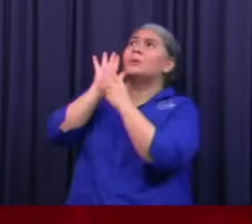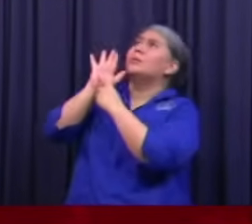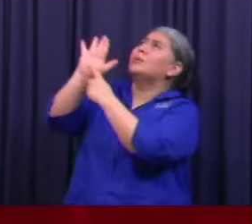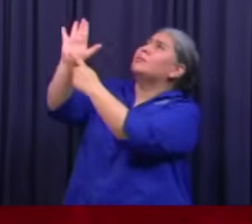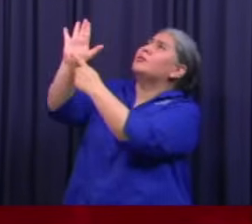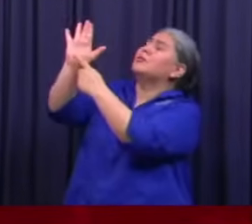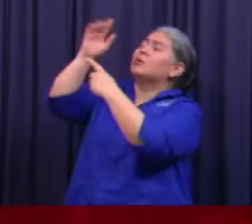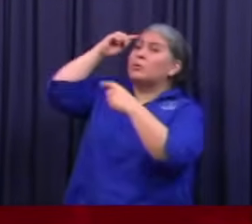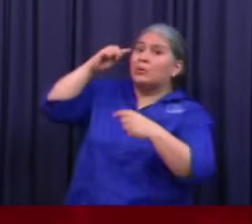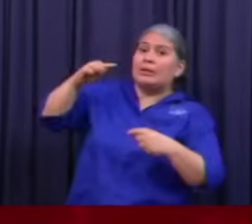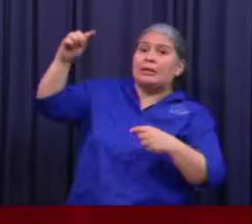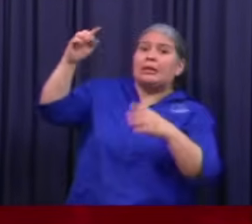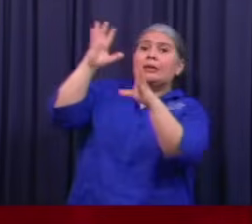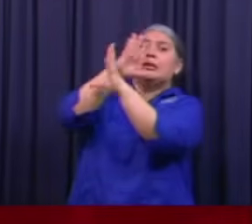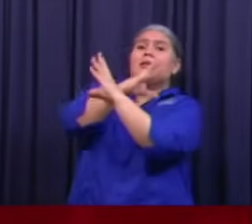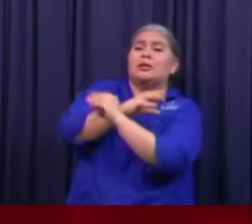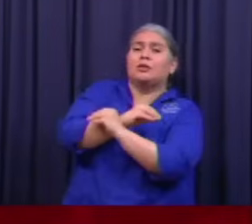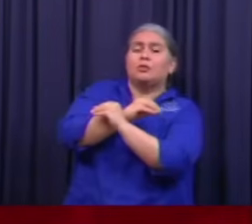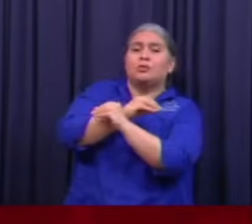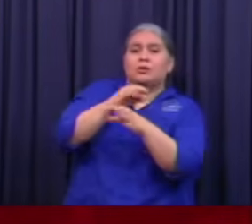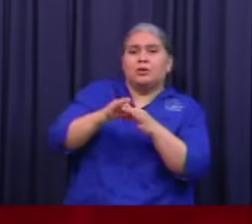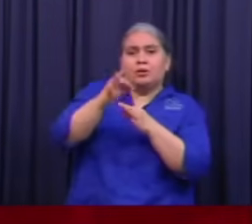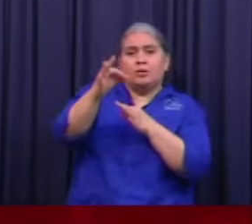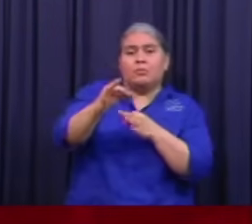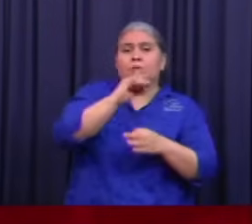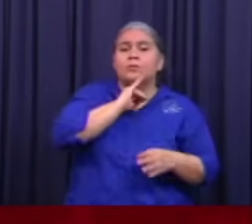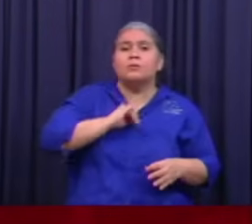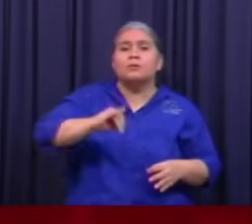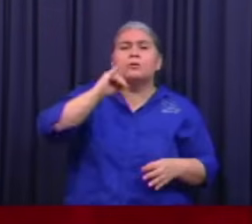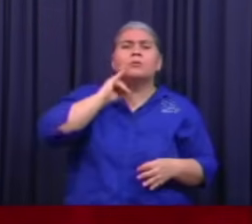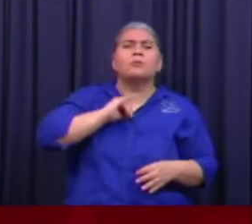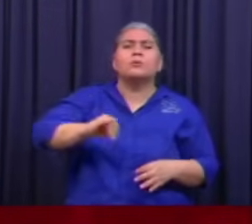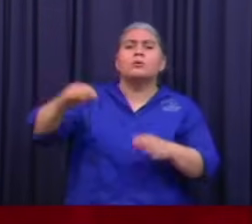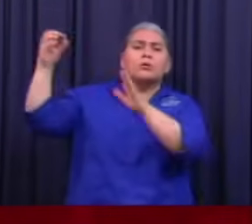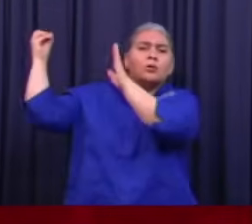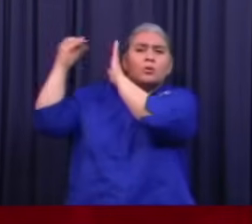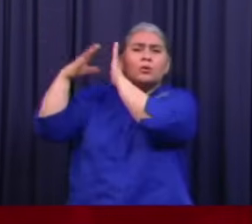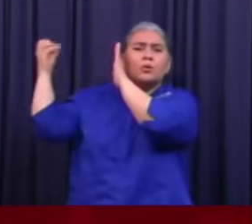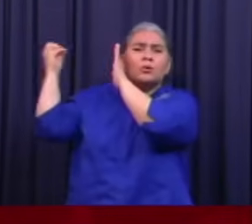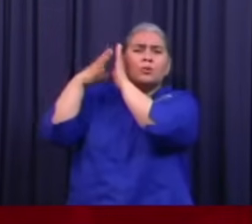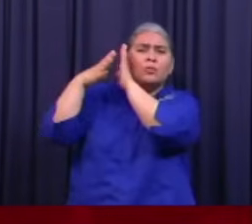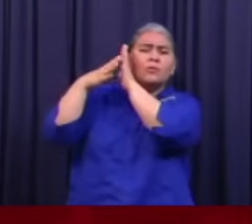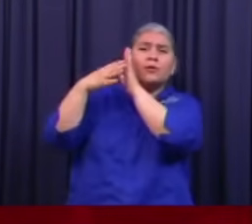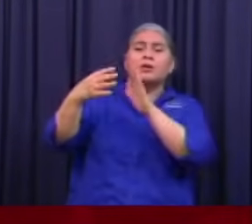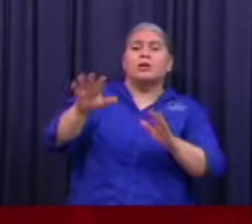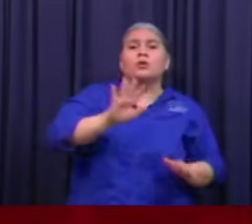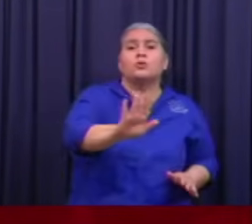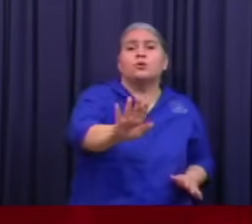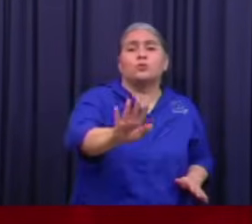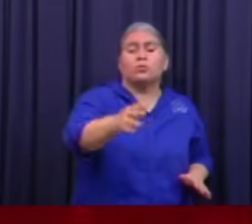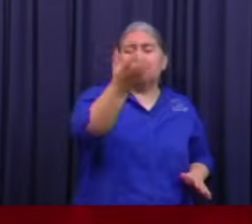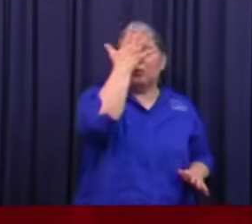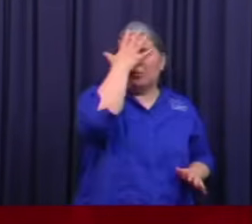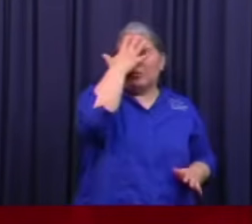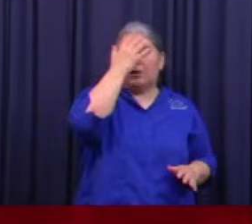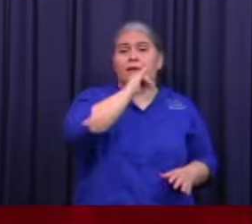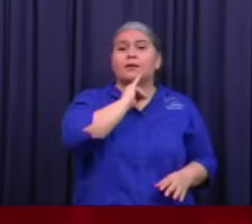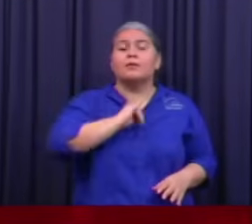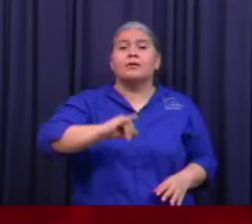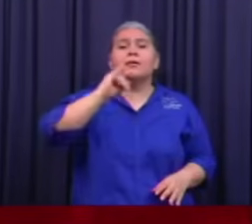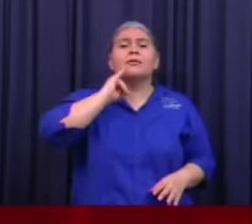día y de noche por los hijos de Israel tus siervos confesando los pecados que los hijos de Israel